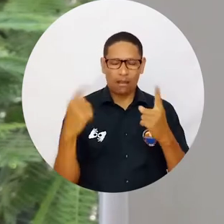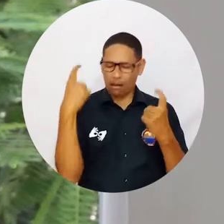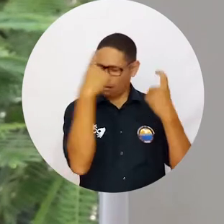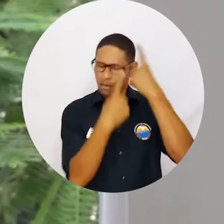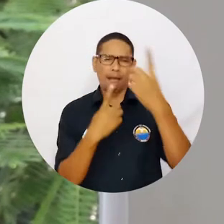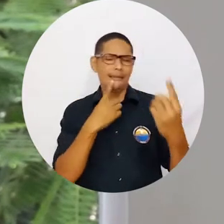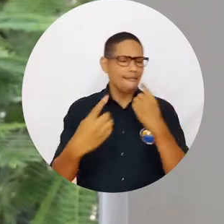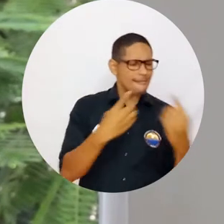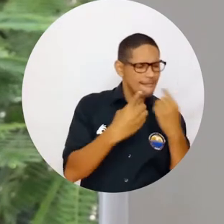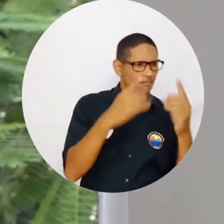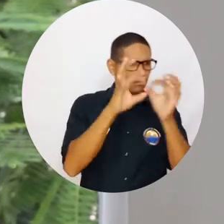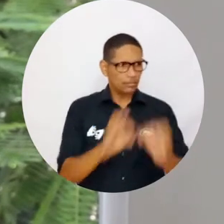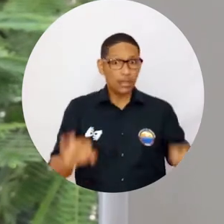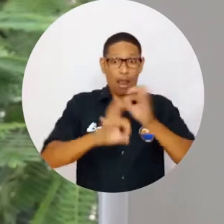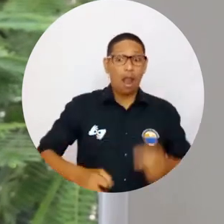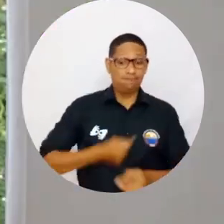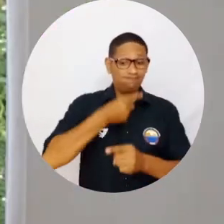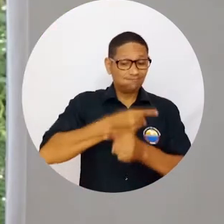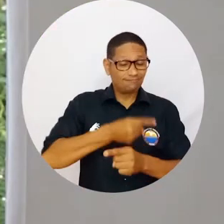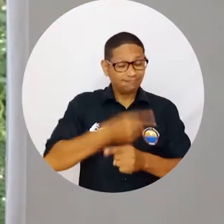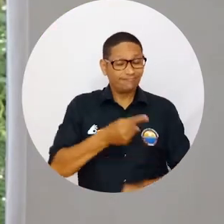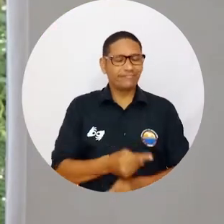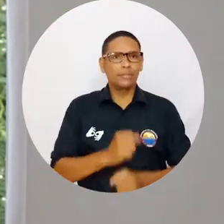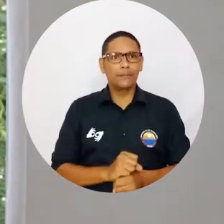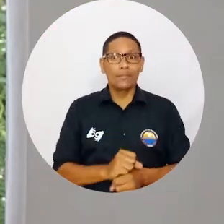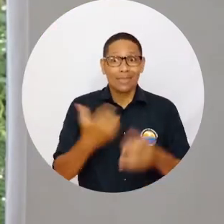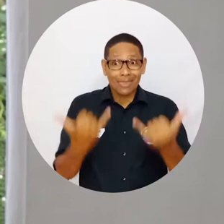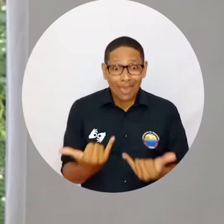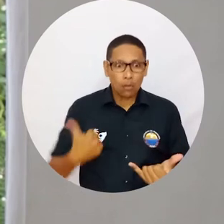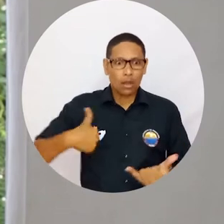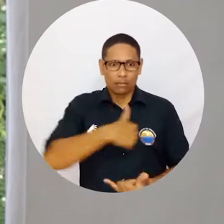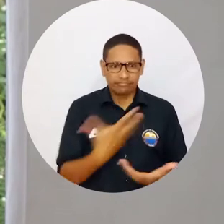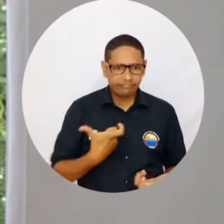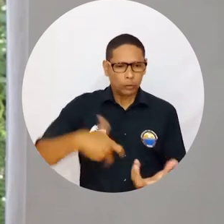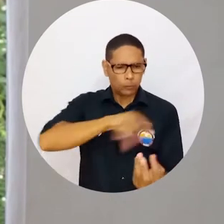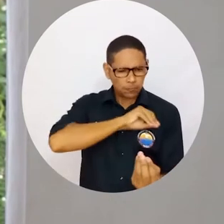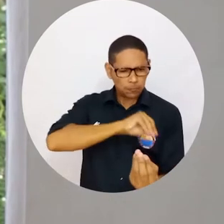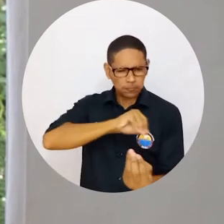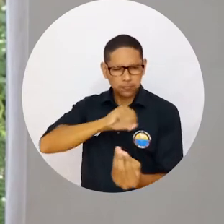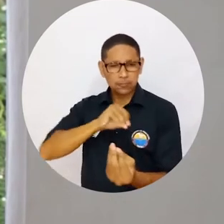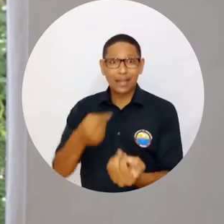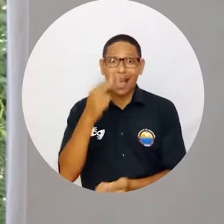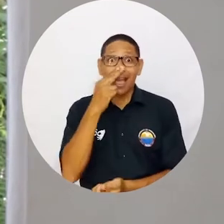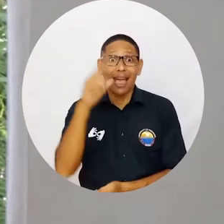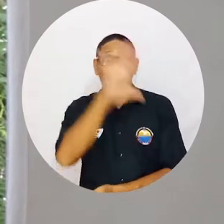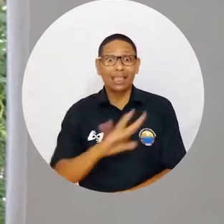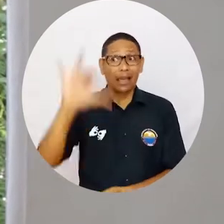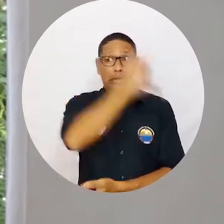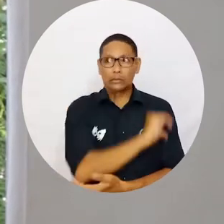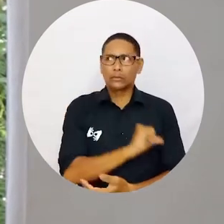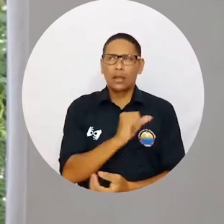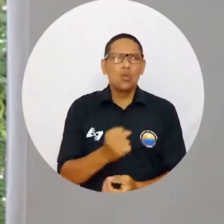reflexión realmente se lleven a cabo, porque lo que queremos hoy día es formarnos en la coyuntura a nivel nacional y